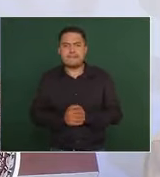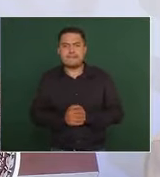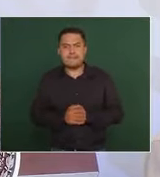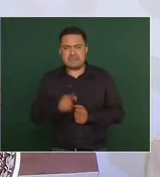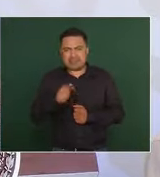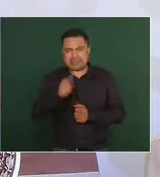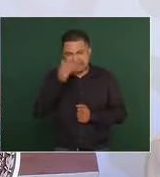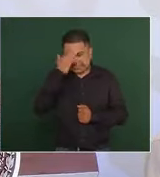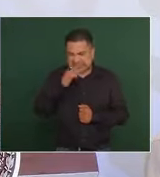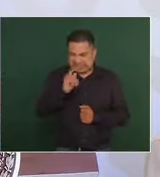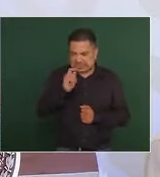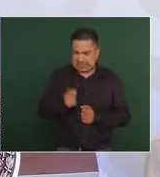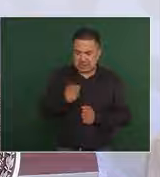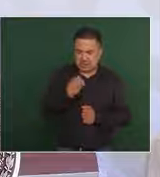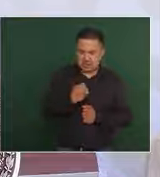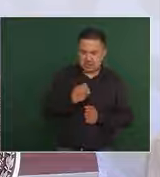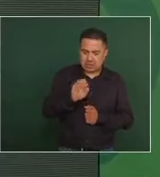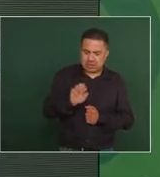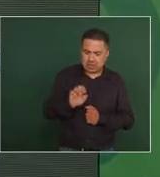¿Saben qué es la OEA?